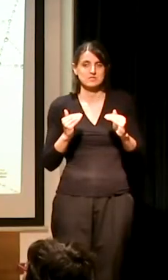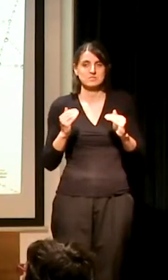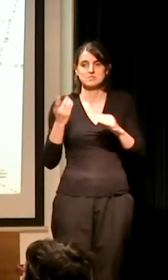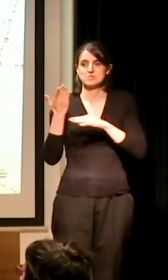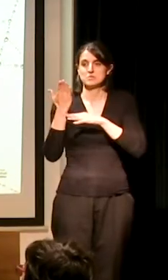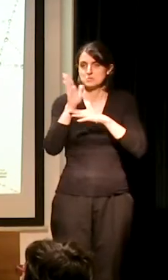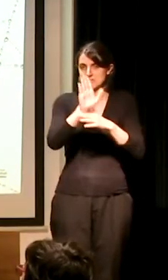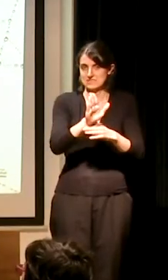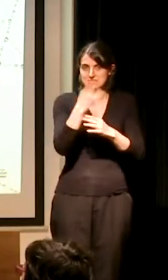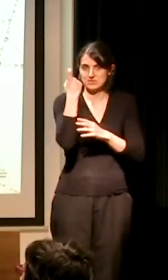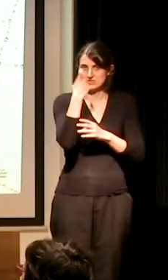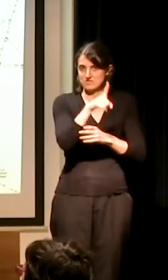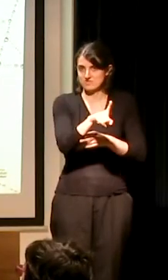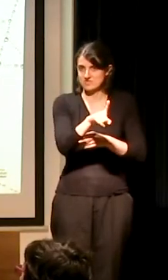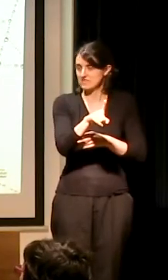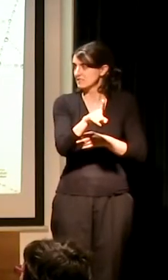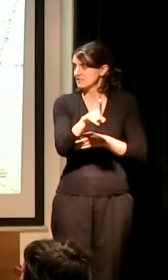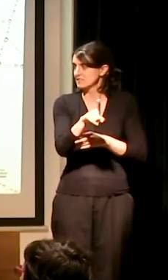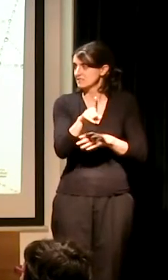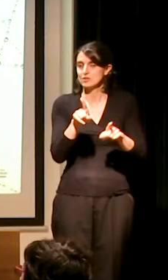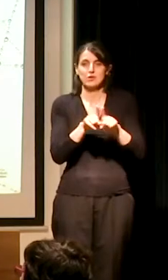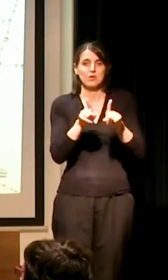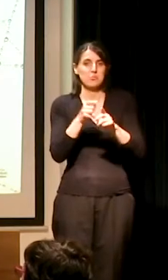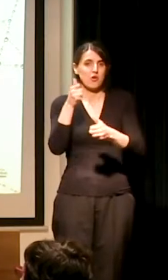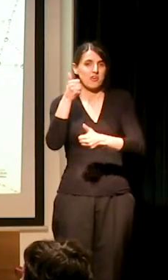presentar. Esto es como la licitación.